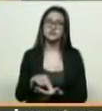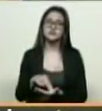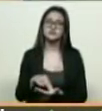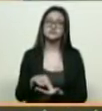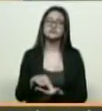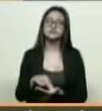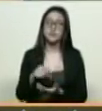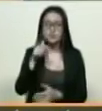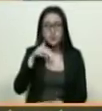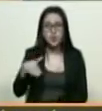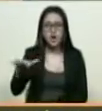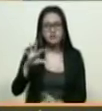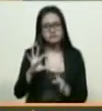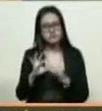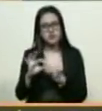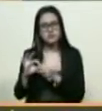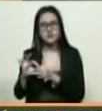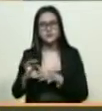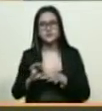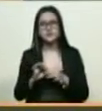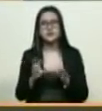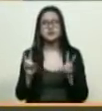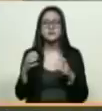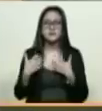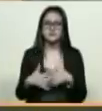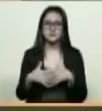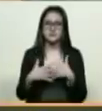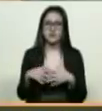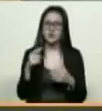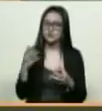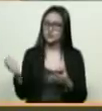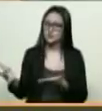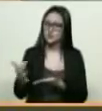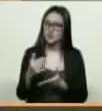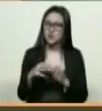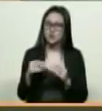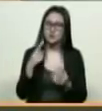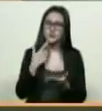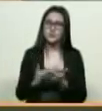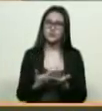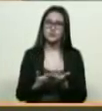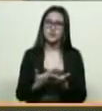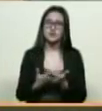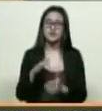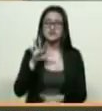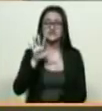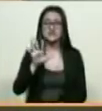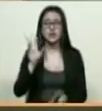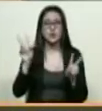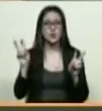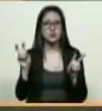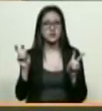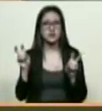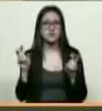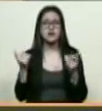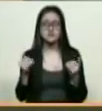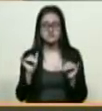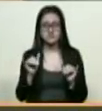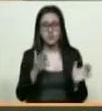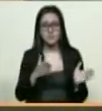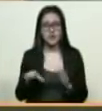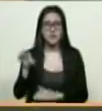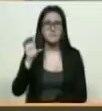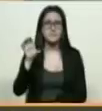popular organizado y también del sector empresarial las propuestas en las cinco dimensiones que se han diseñado para este plan de la